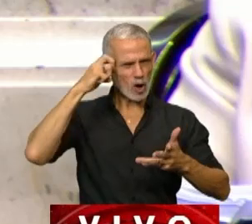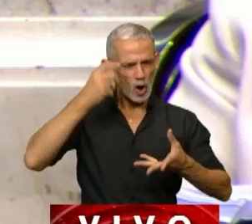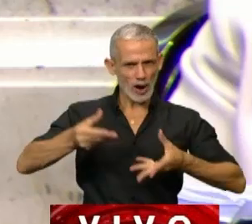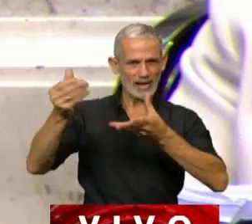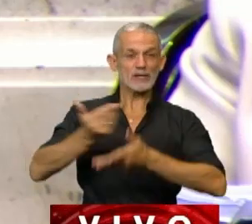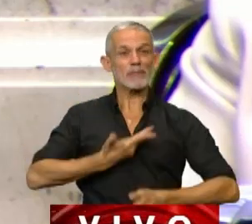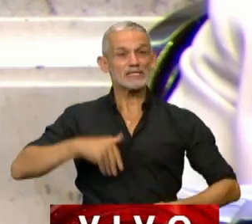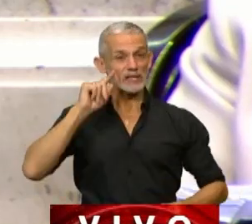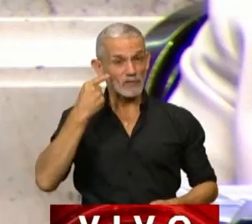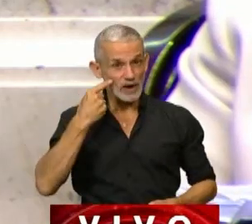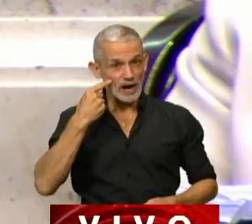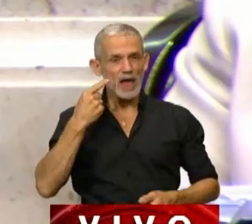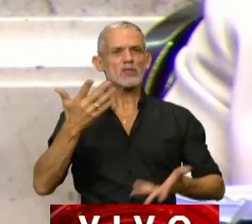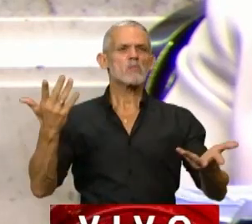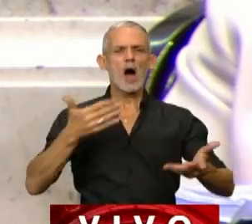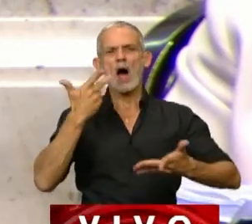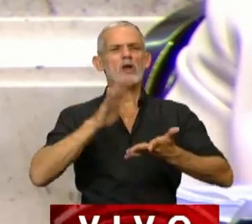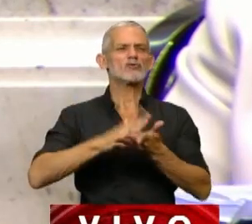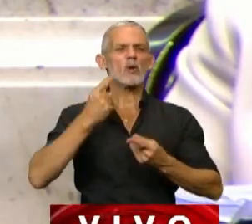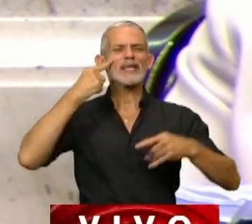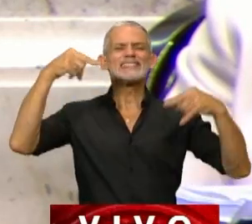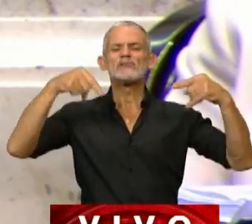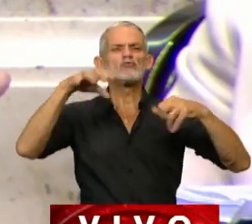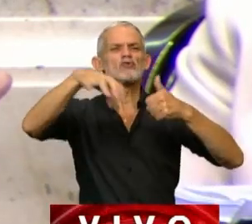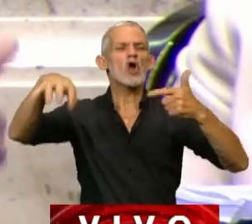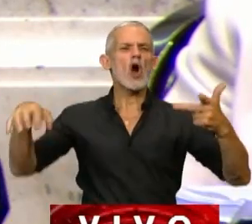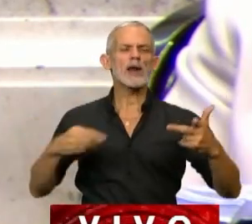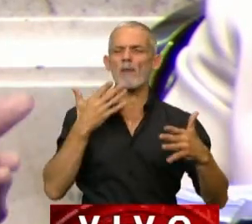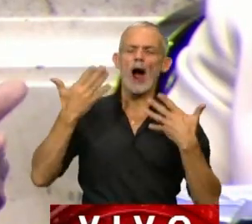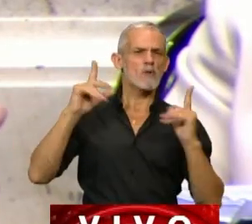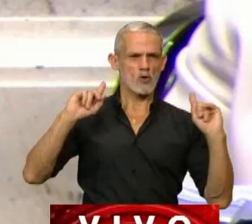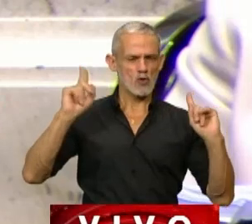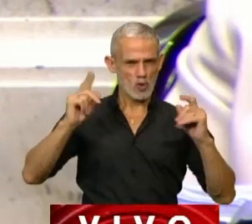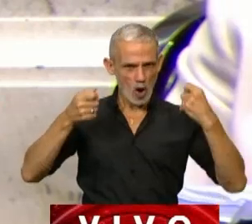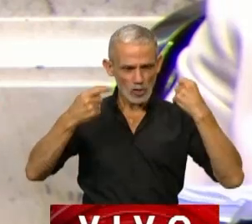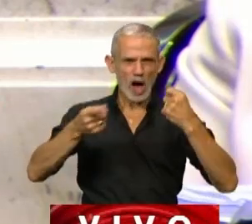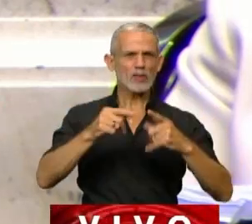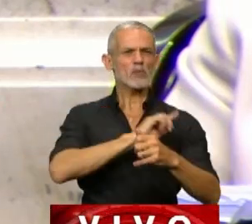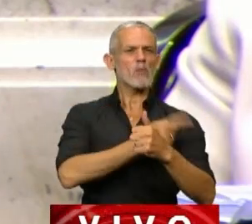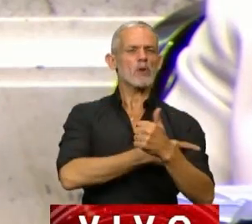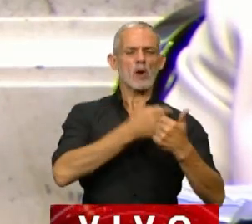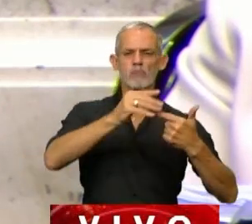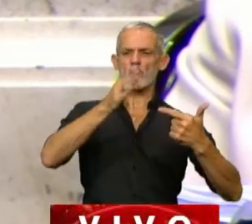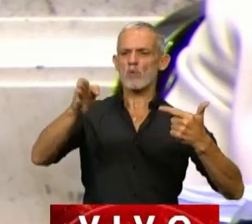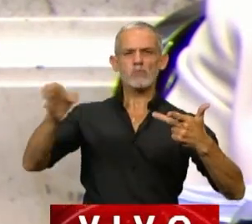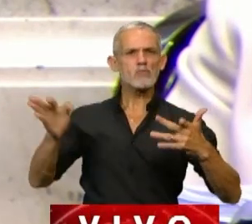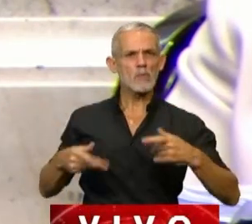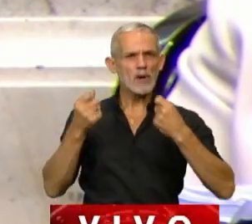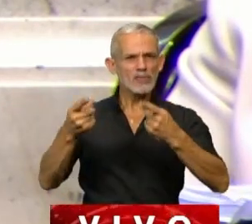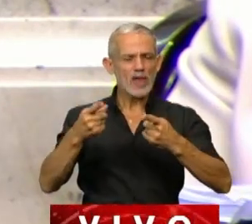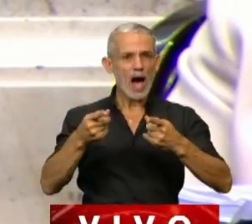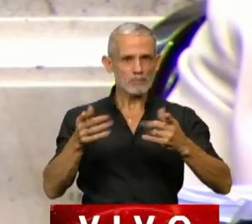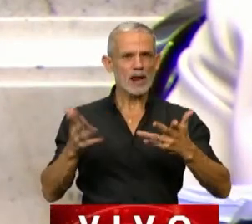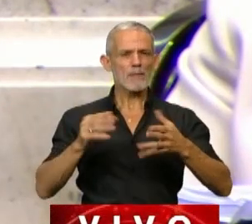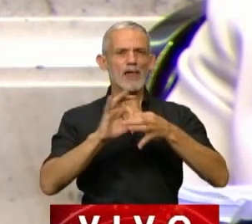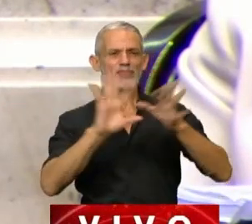Alberto Fernández no habla de las instituciones, sino que genera los marcos para que las instituciones y